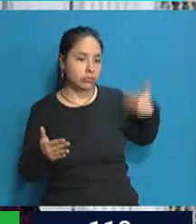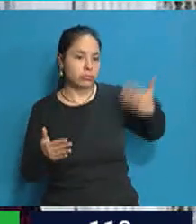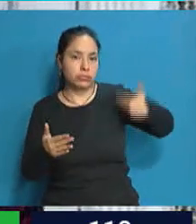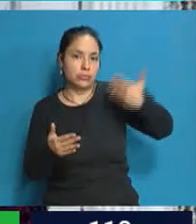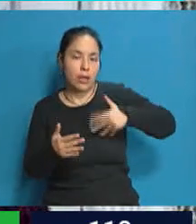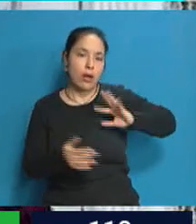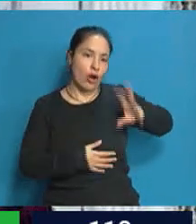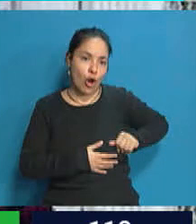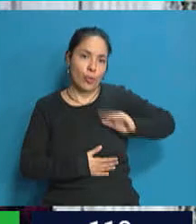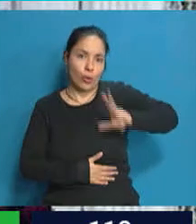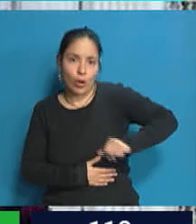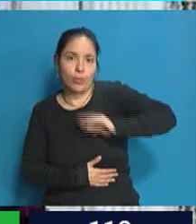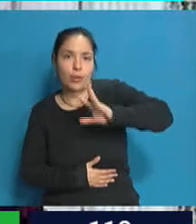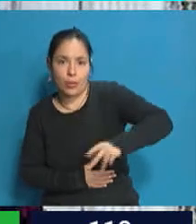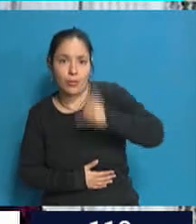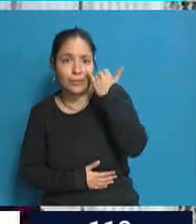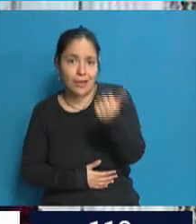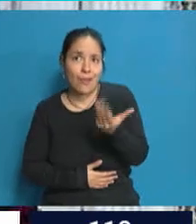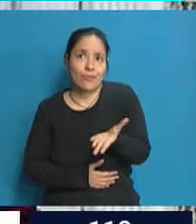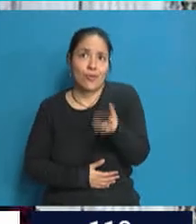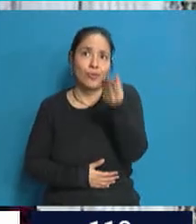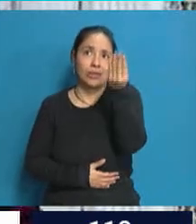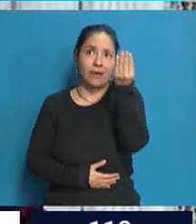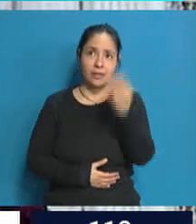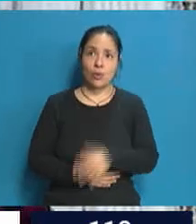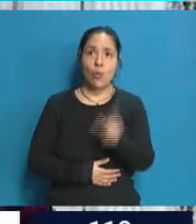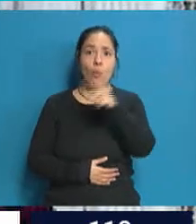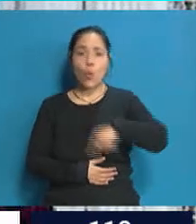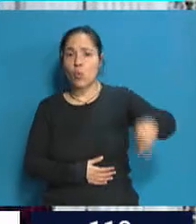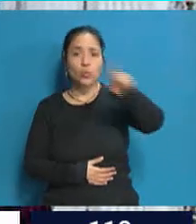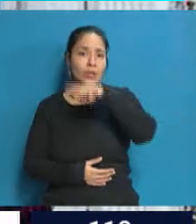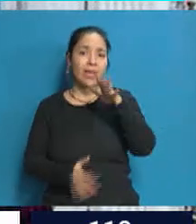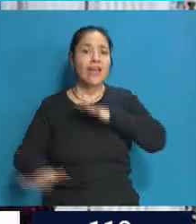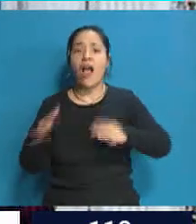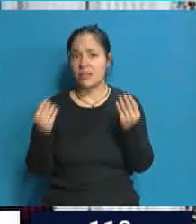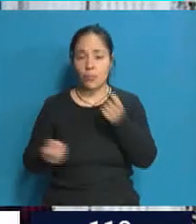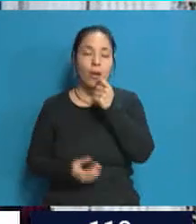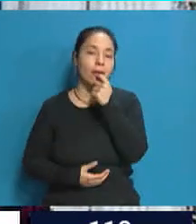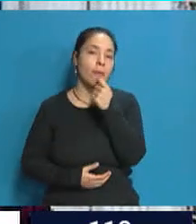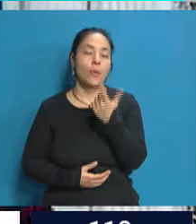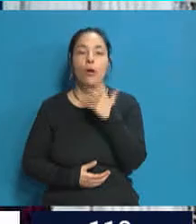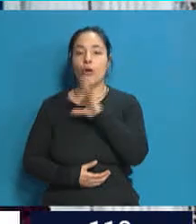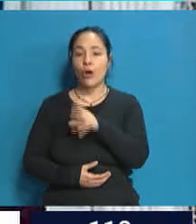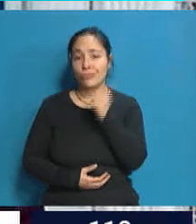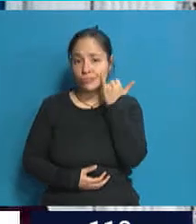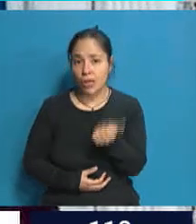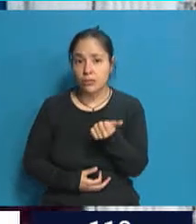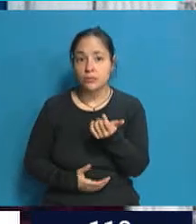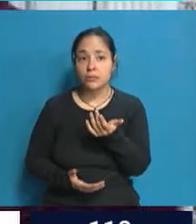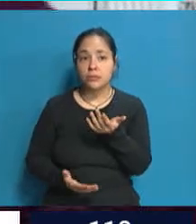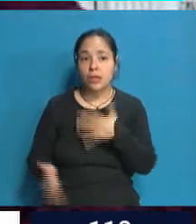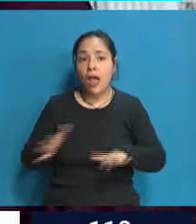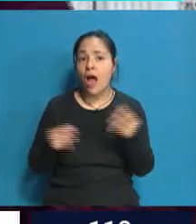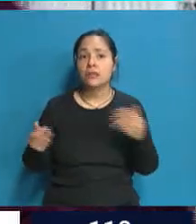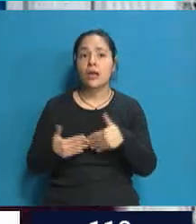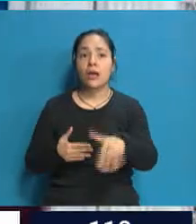hace un rato fuera de cámara. ¿Qué hacen ustedes también una vez que les roban? Realmente por ahí es terrible